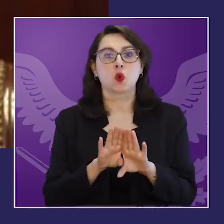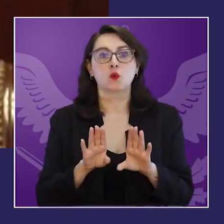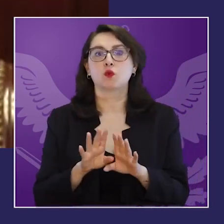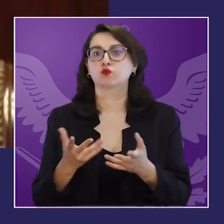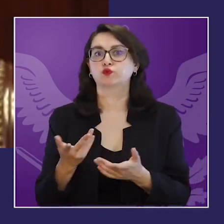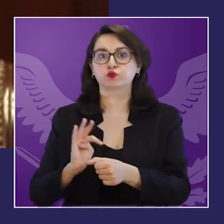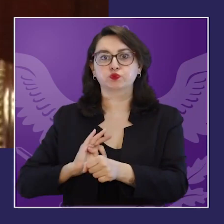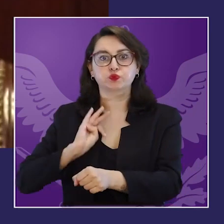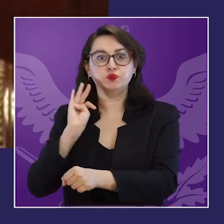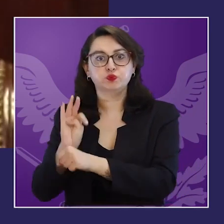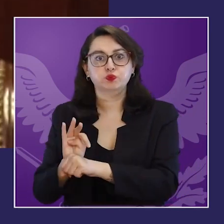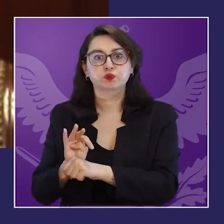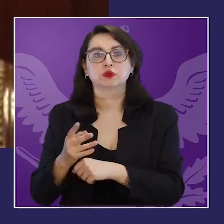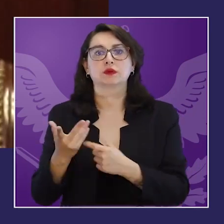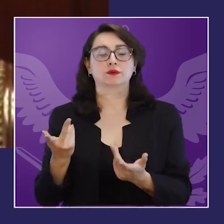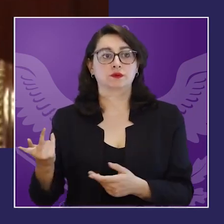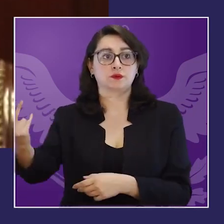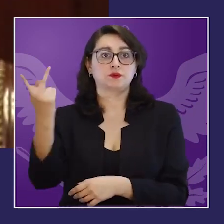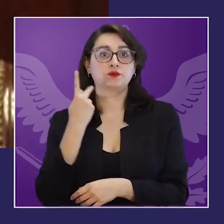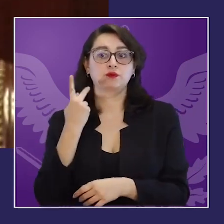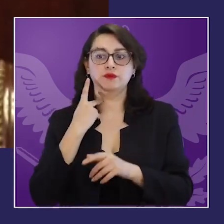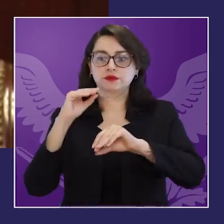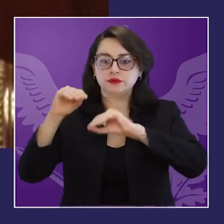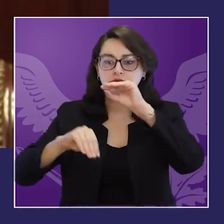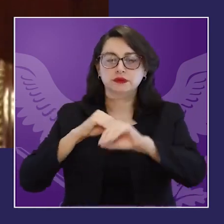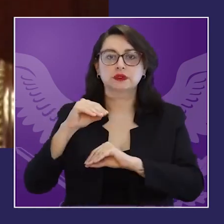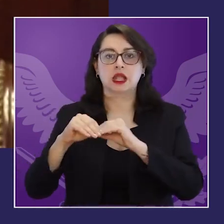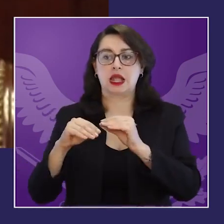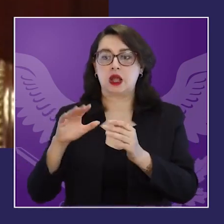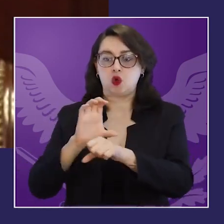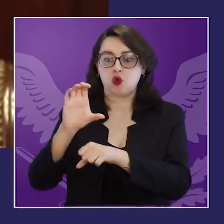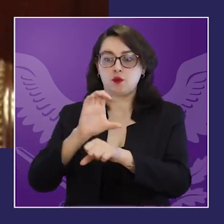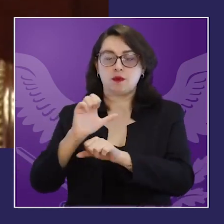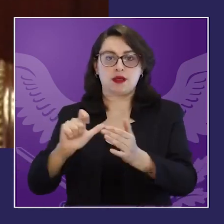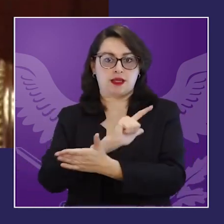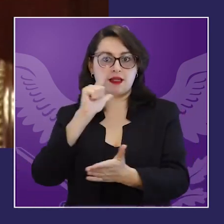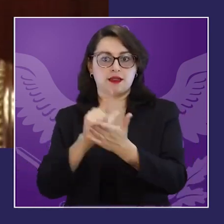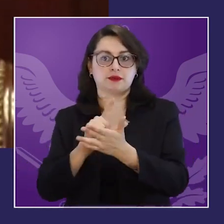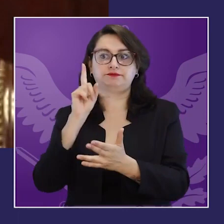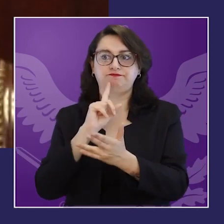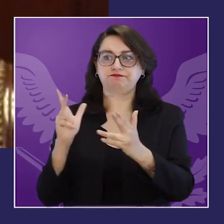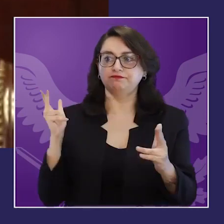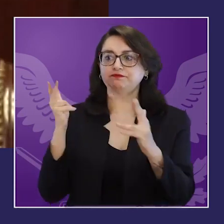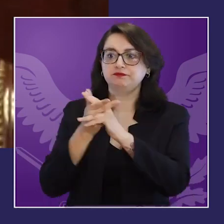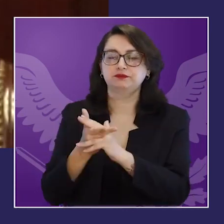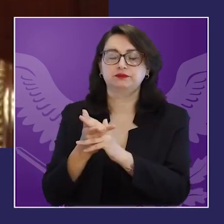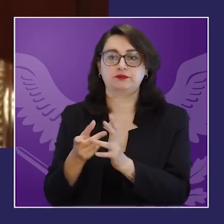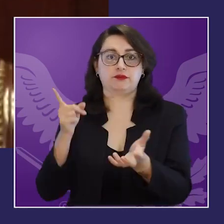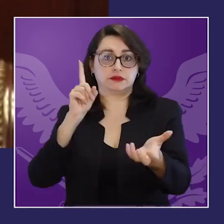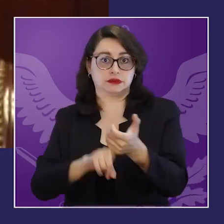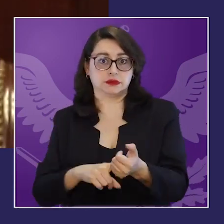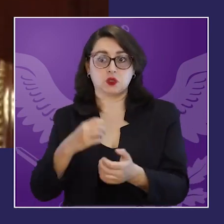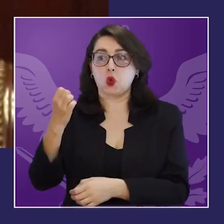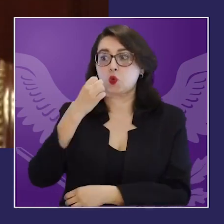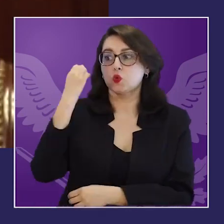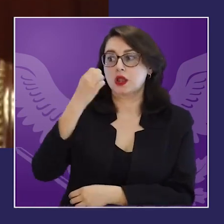creo que hay elementos muy importantes reparadores, hay que ver quién decide eso, pero en las políticas públicas, por ejemplo, en la ley de